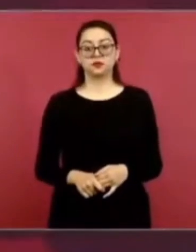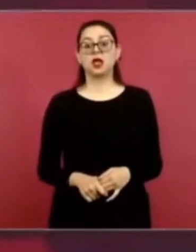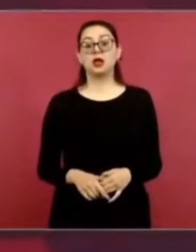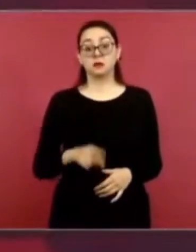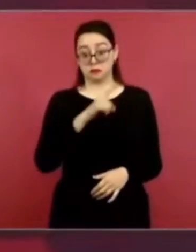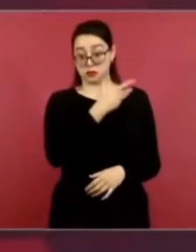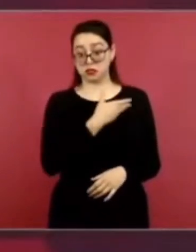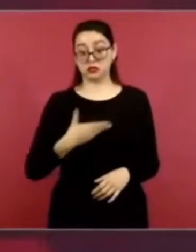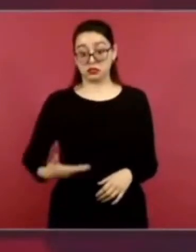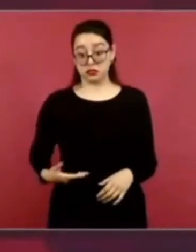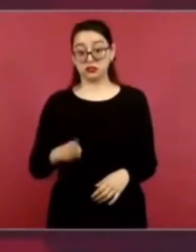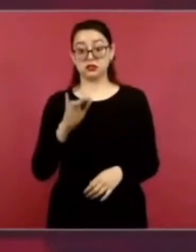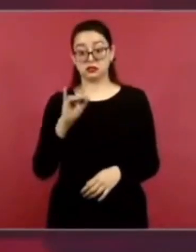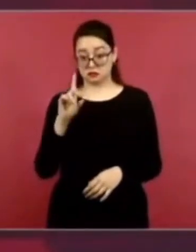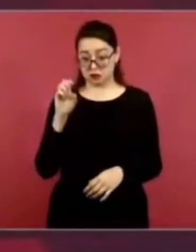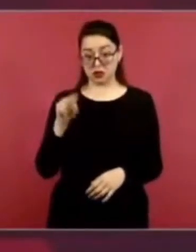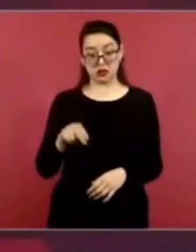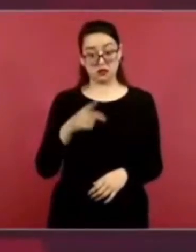solicitáramos,